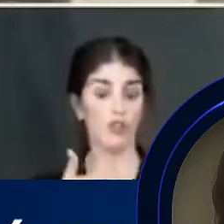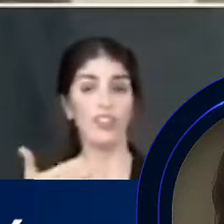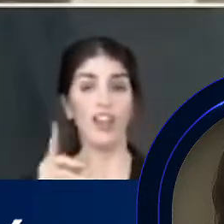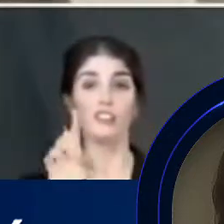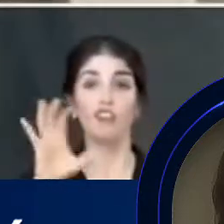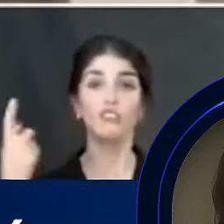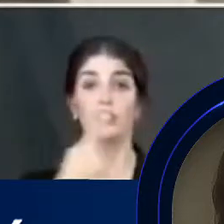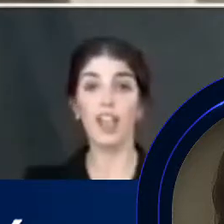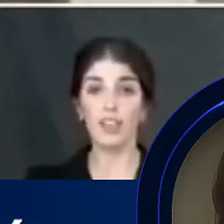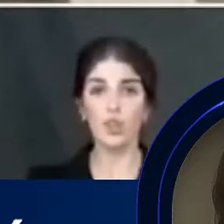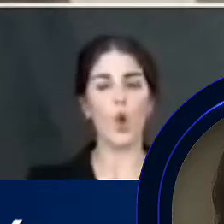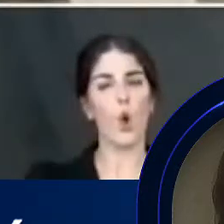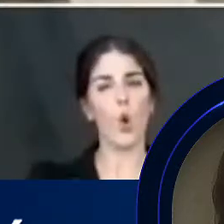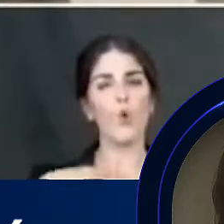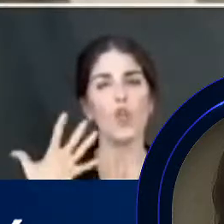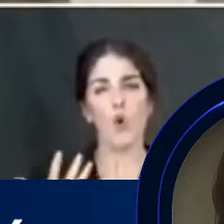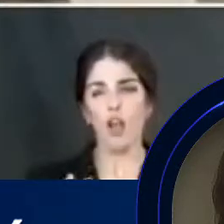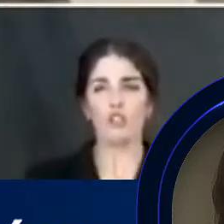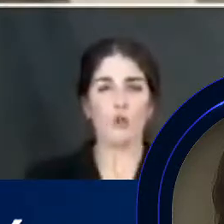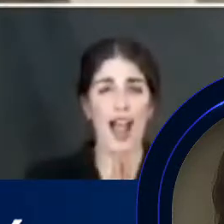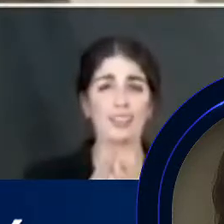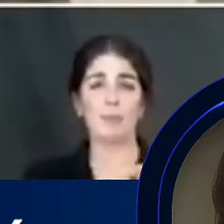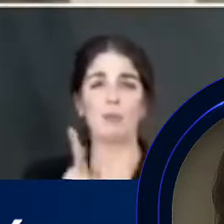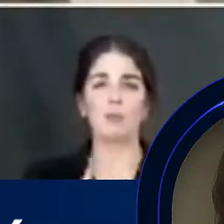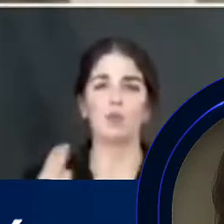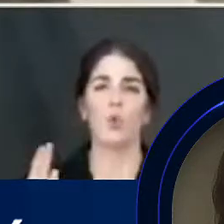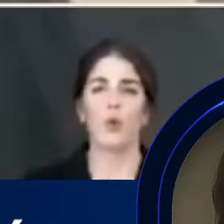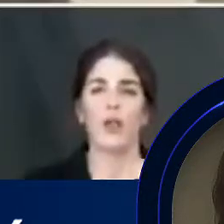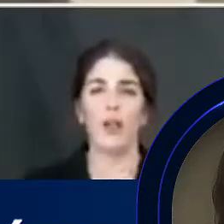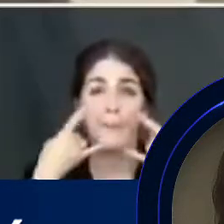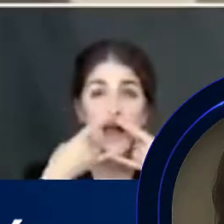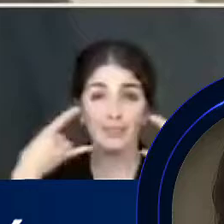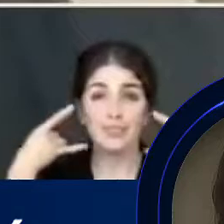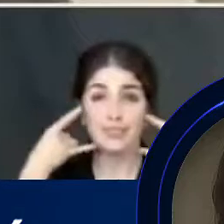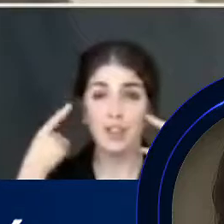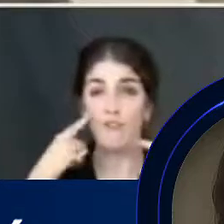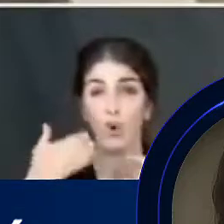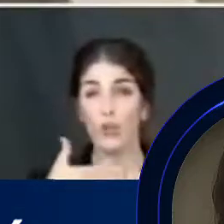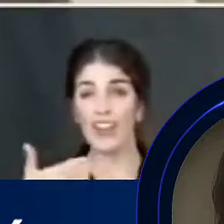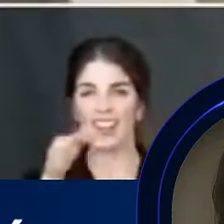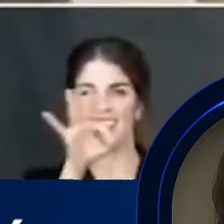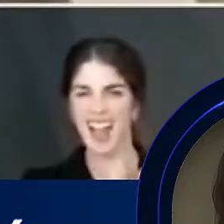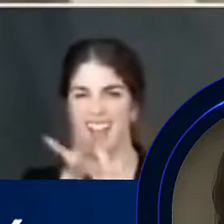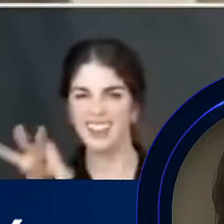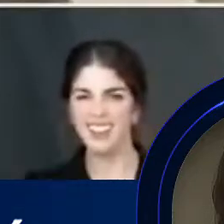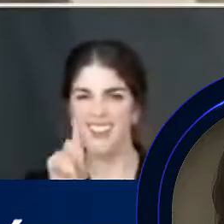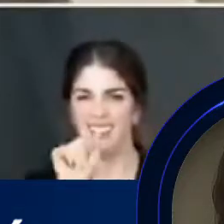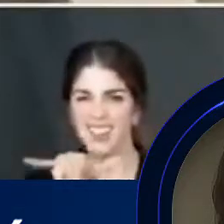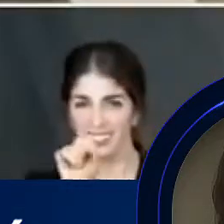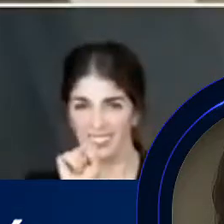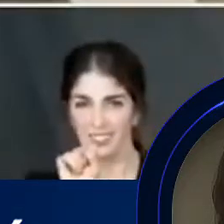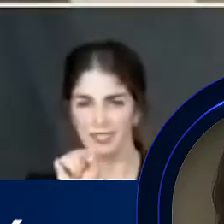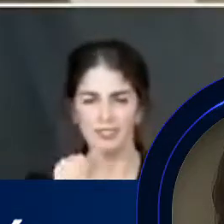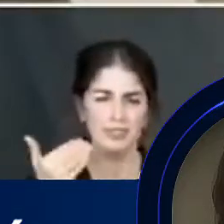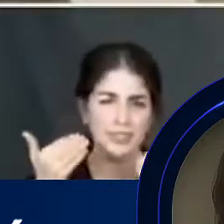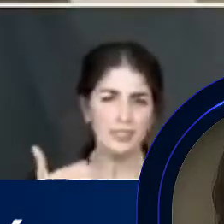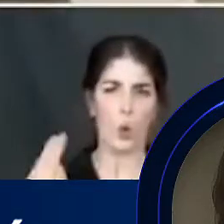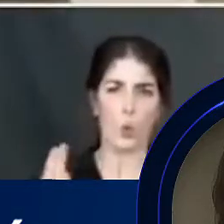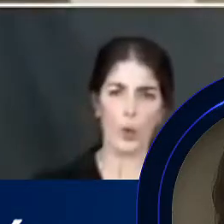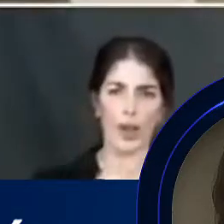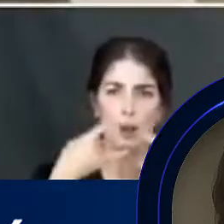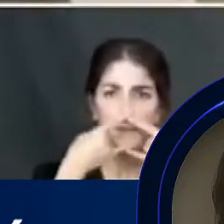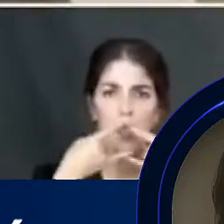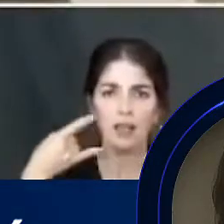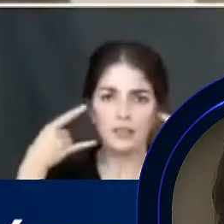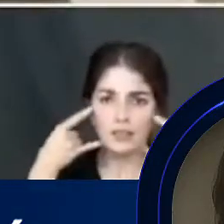sociedad pues ansiosa de poder superar este problema de la pandemia, y ellos anunciaron